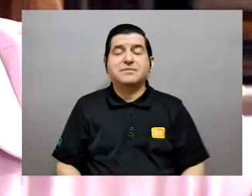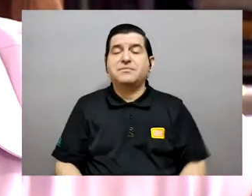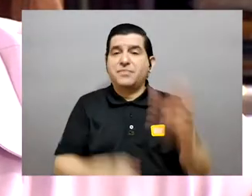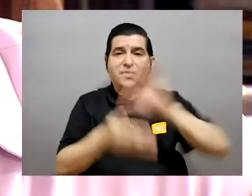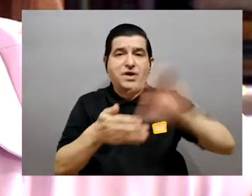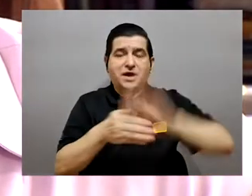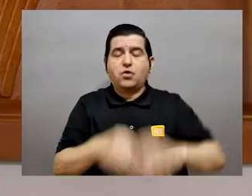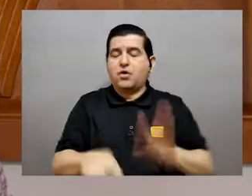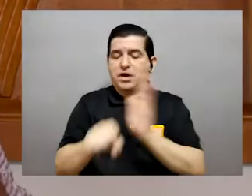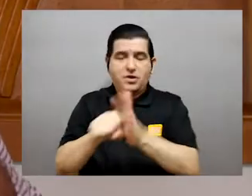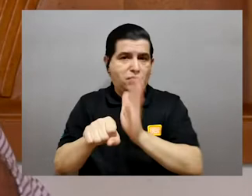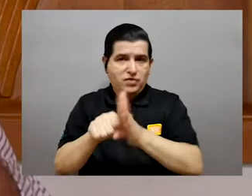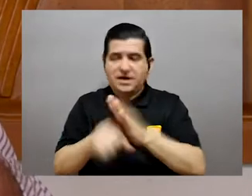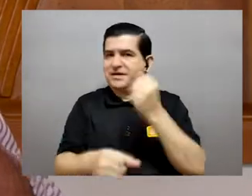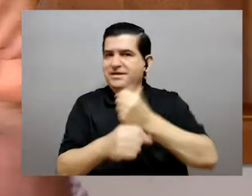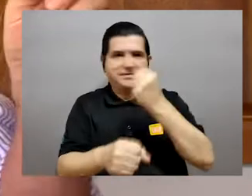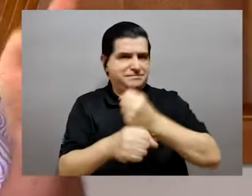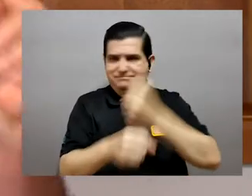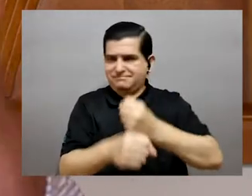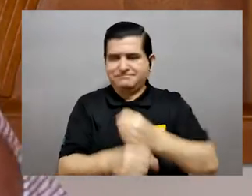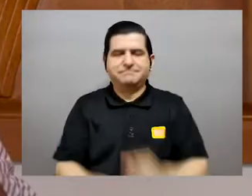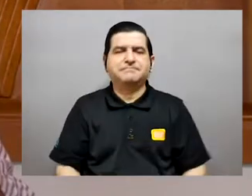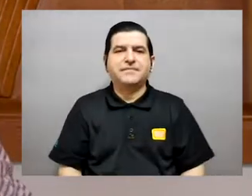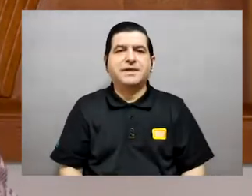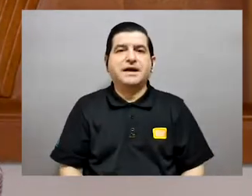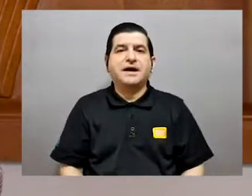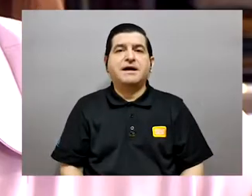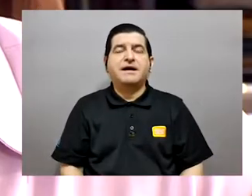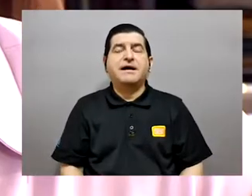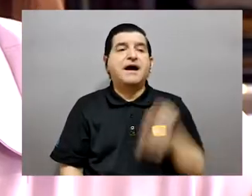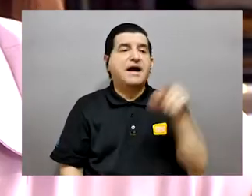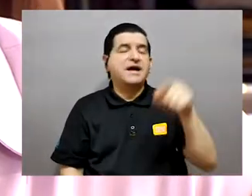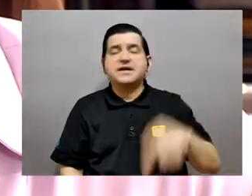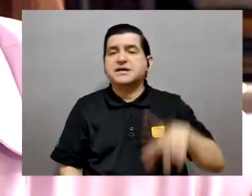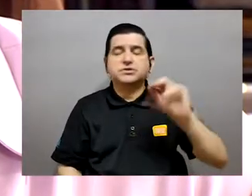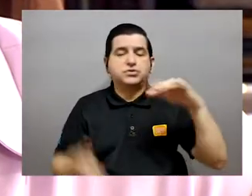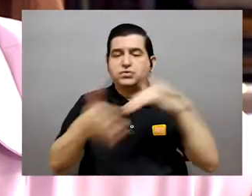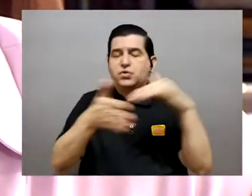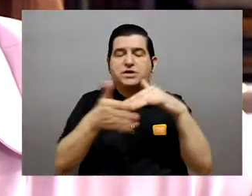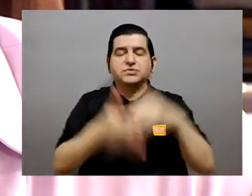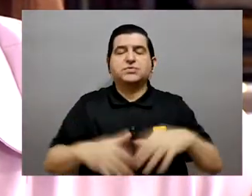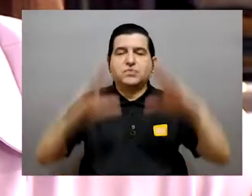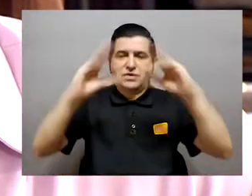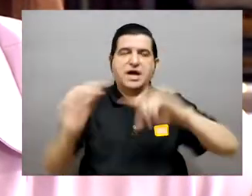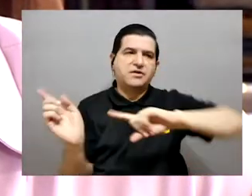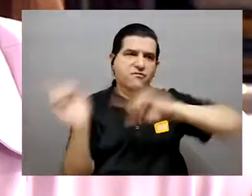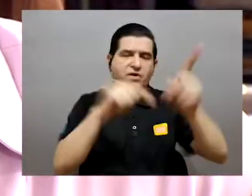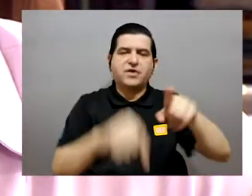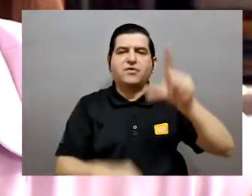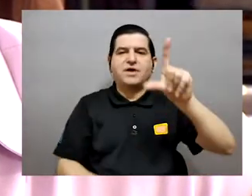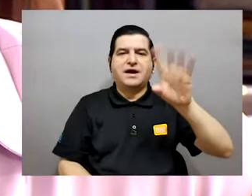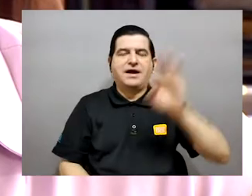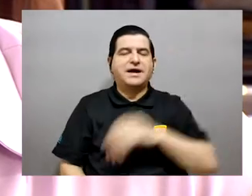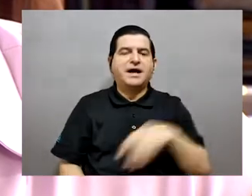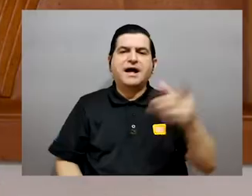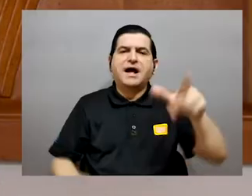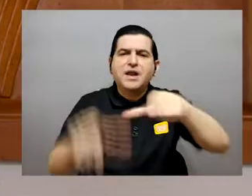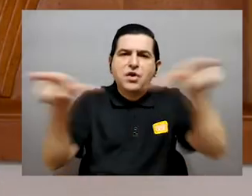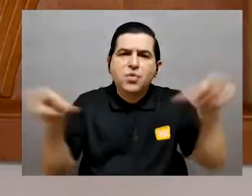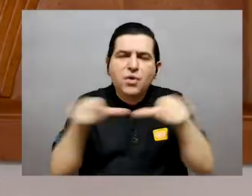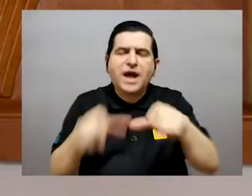me dio una beca 13, eran 300 colones por mes. O sea, eso era como tener un salario